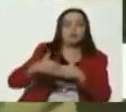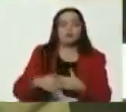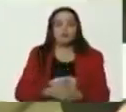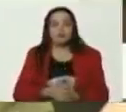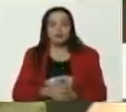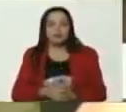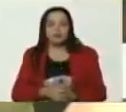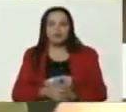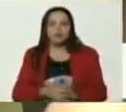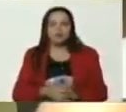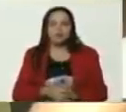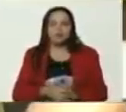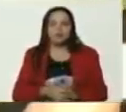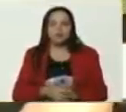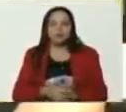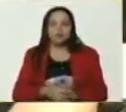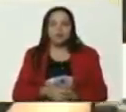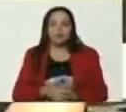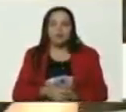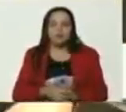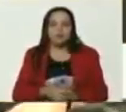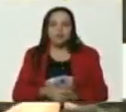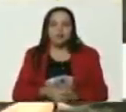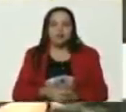no, hay niños aquí, no puedo decir, el coraje